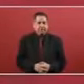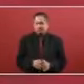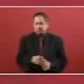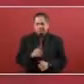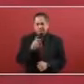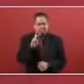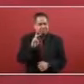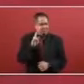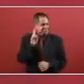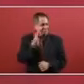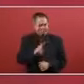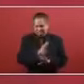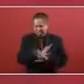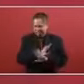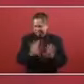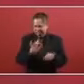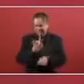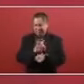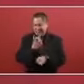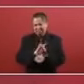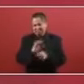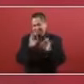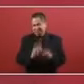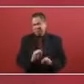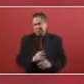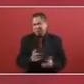Pura simulación. Entonces, se acaba eso.